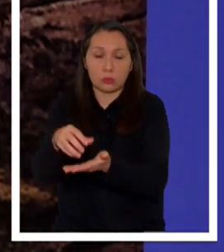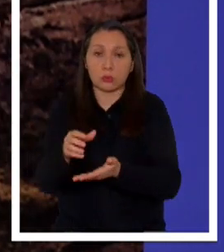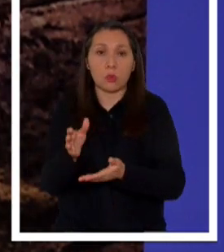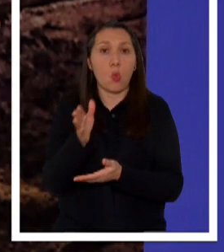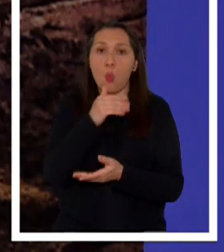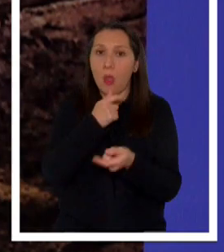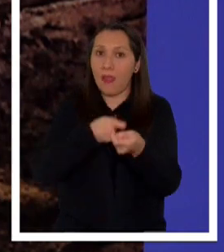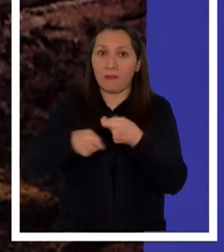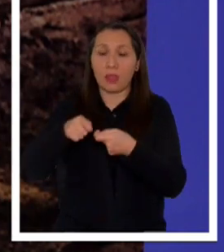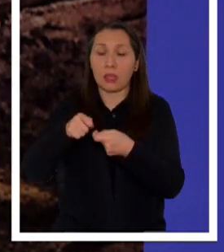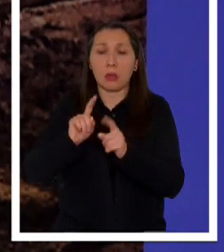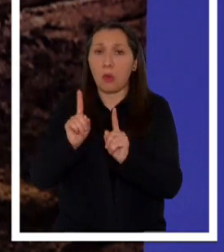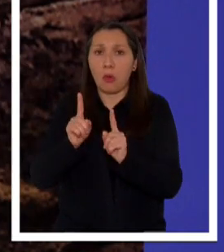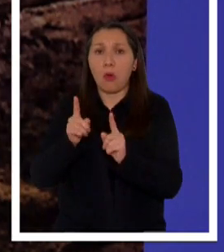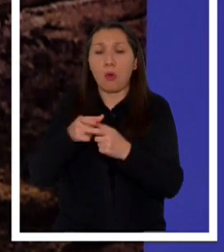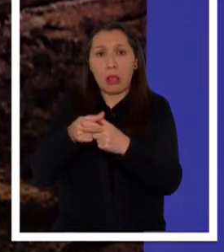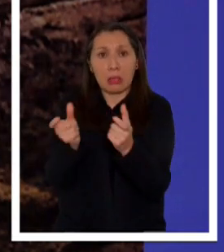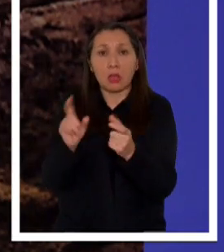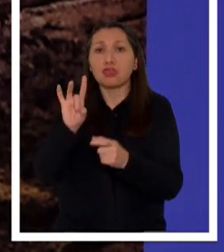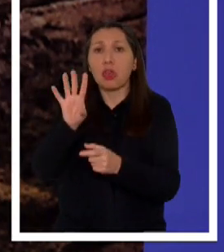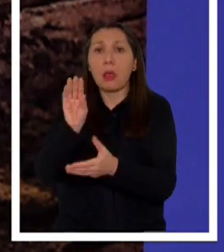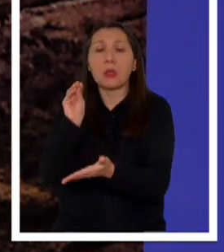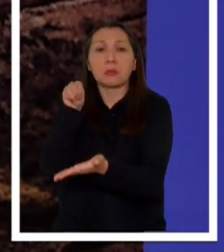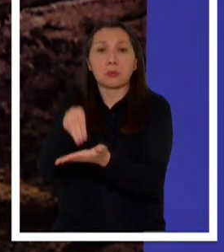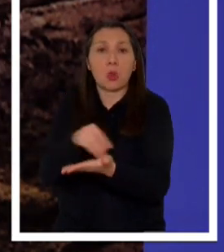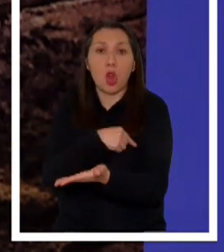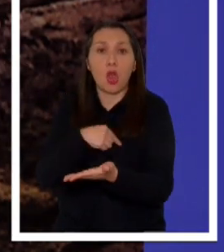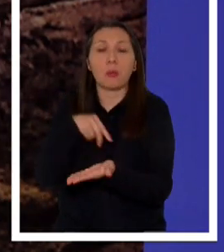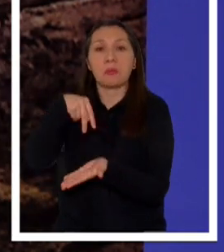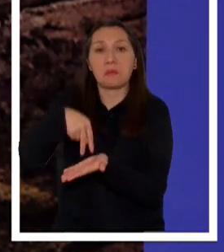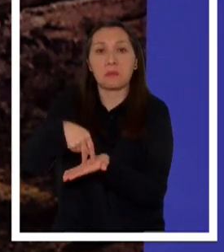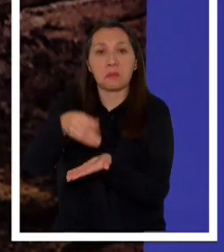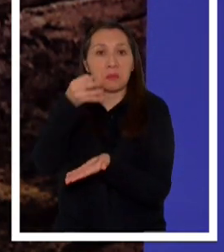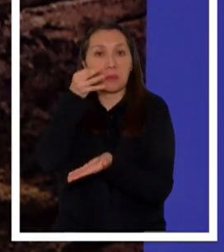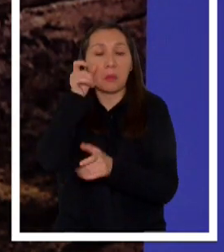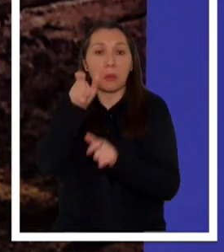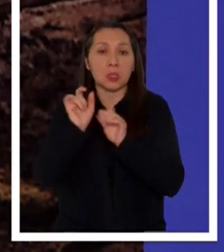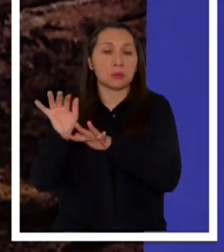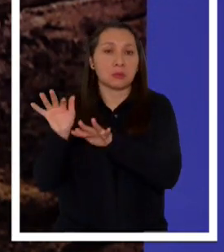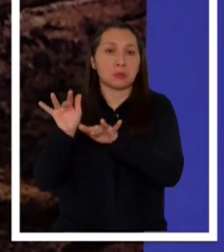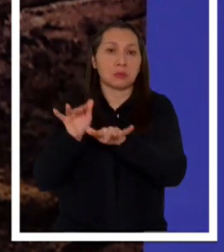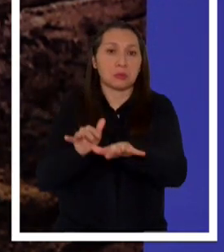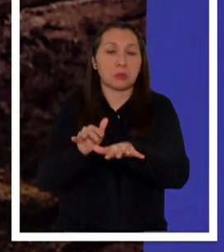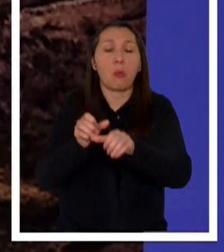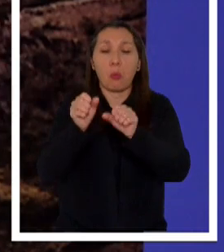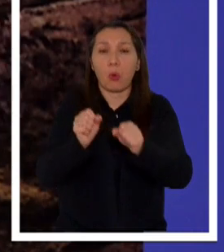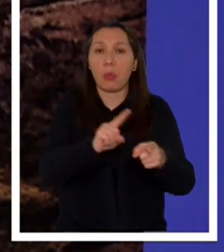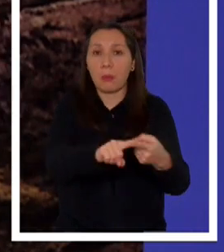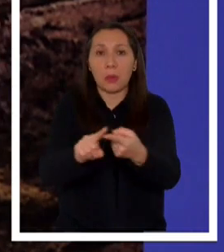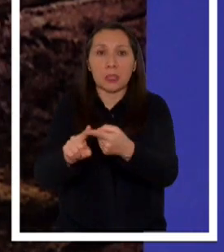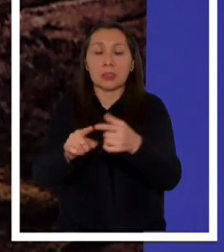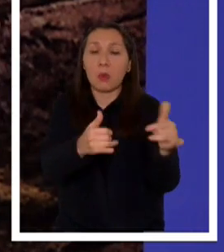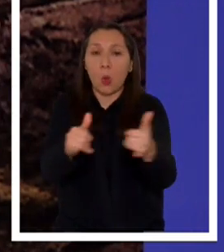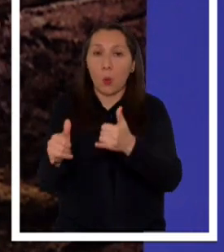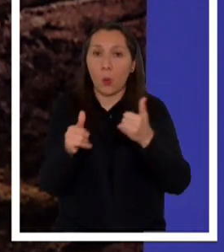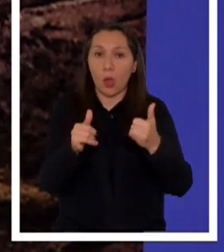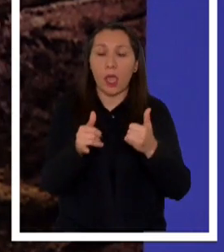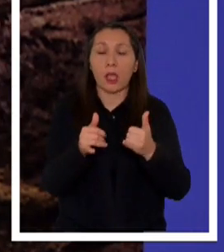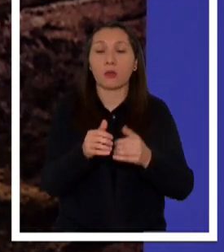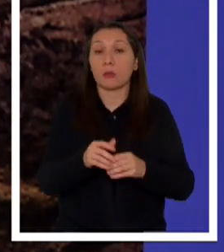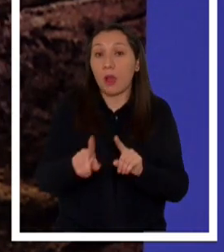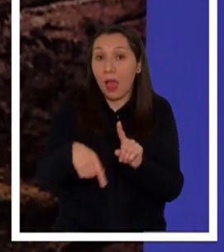no va a haber venta de entrada simplemente inscribirse y donde la comunidad va a poder integrarse a los juegos Pero además